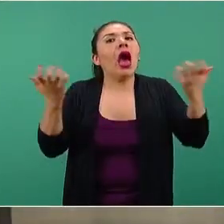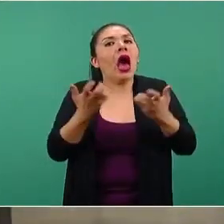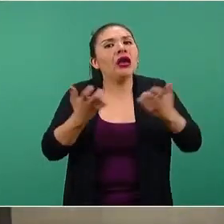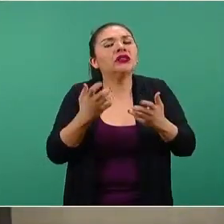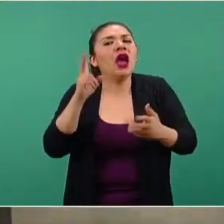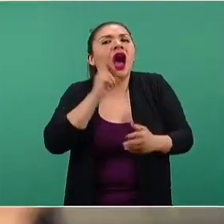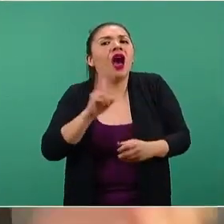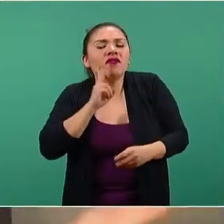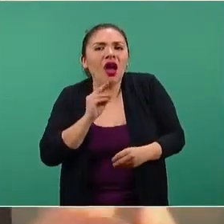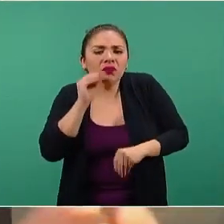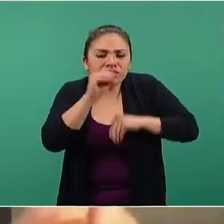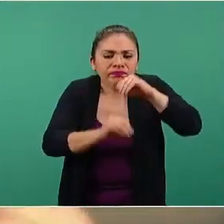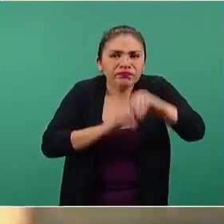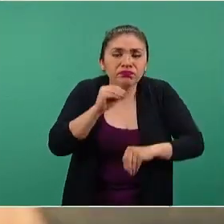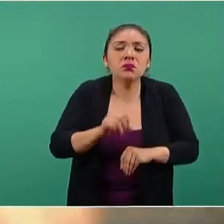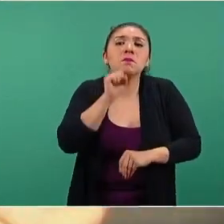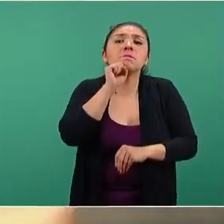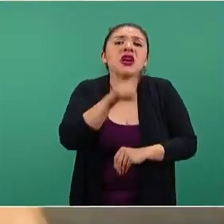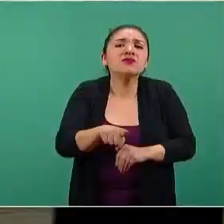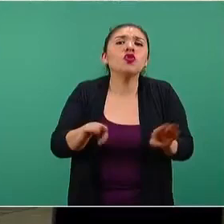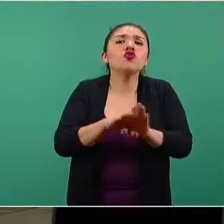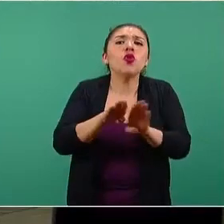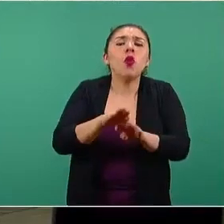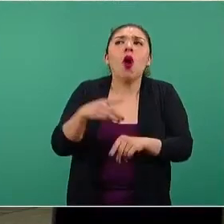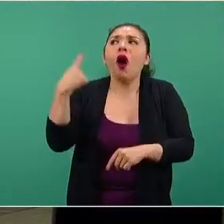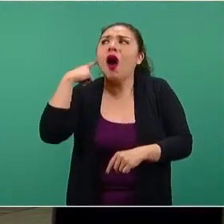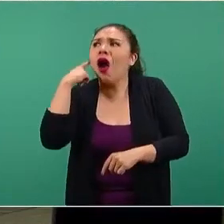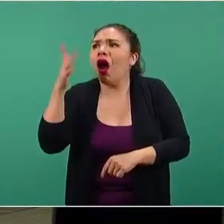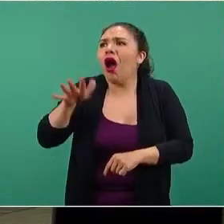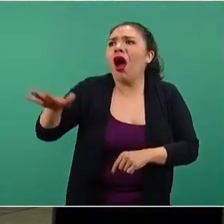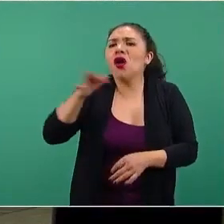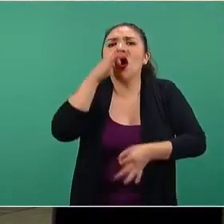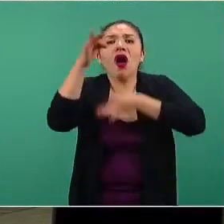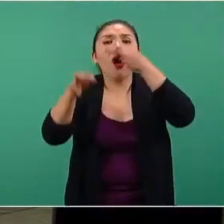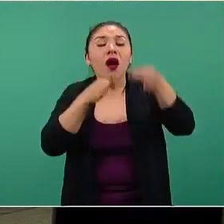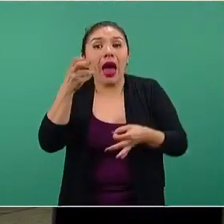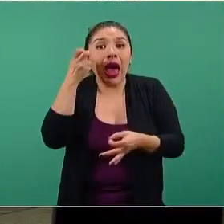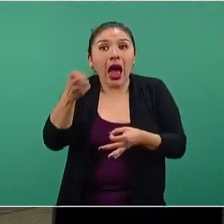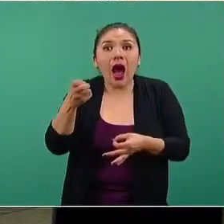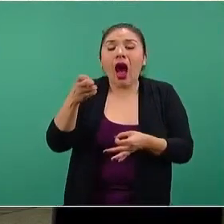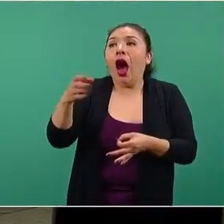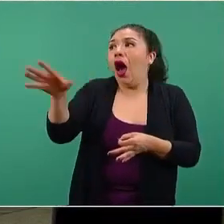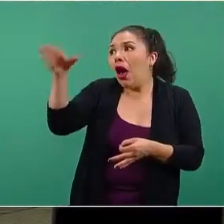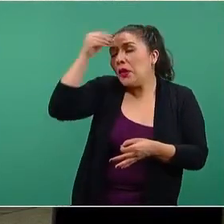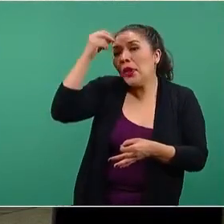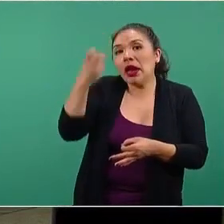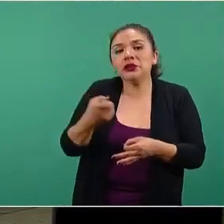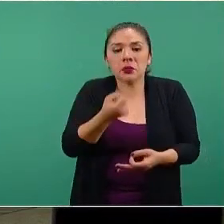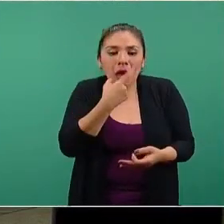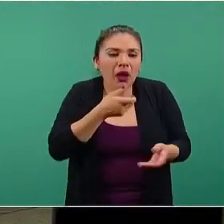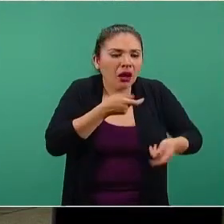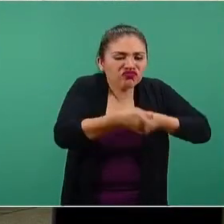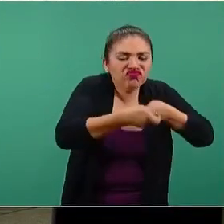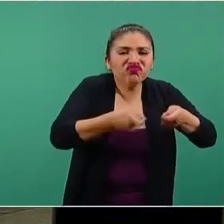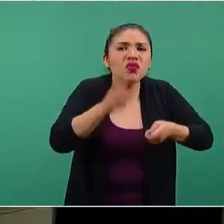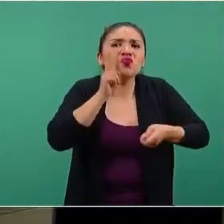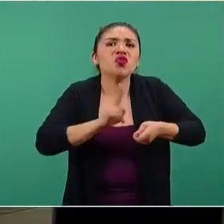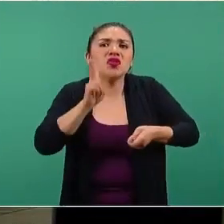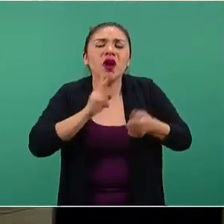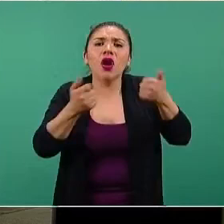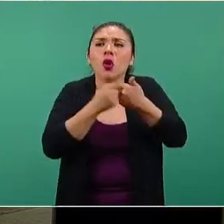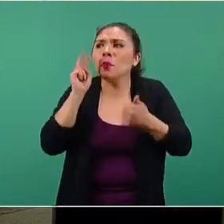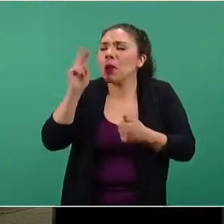práctica inducidas por la fama pública o la notoriedad pública que tienen estos medicamentos en